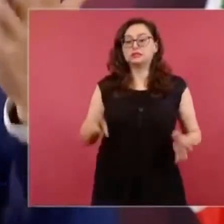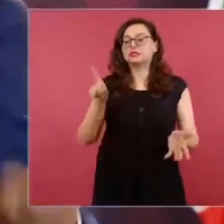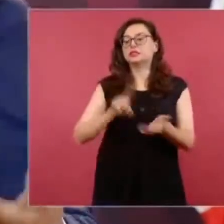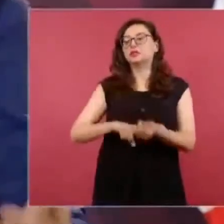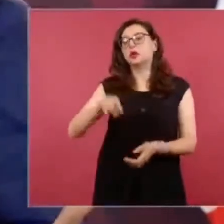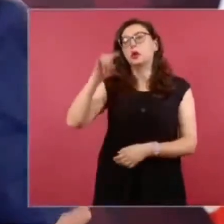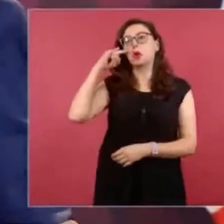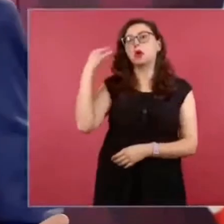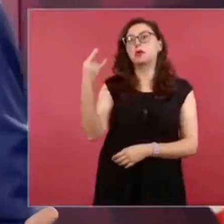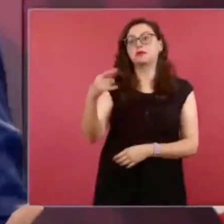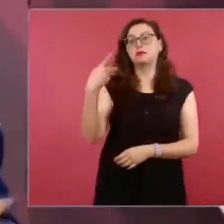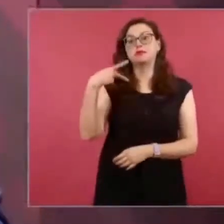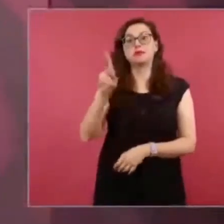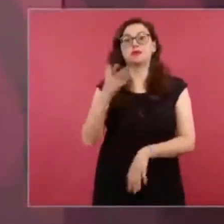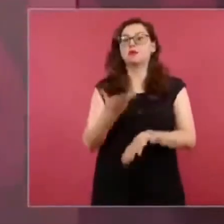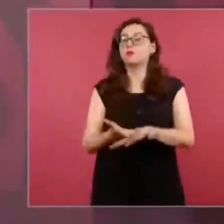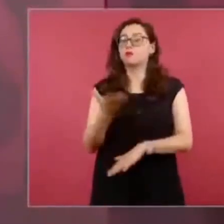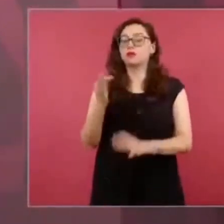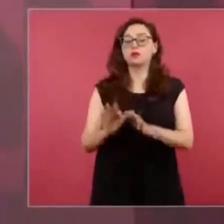molesta tanto